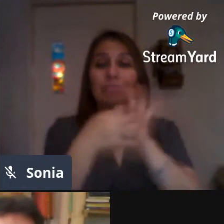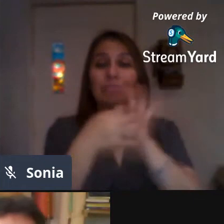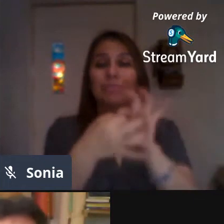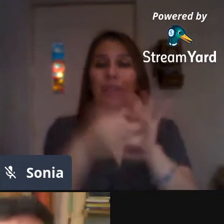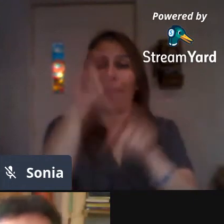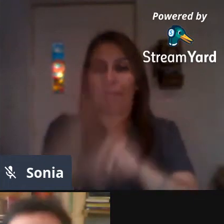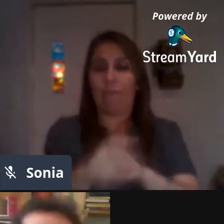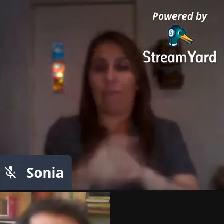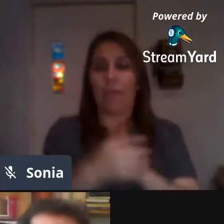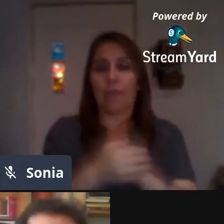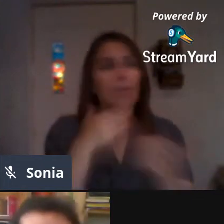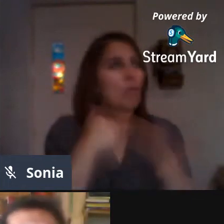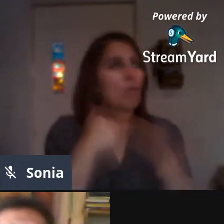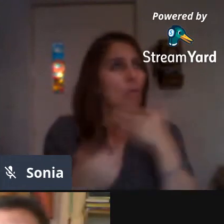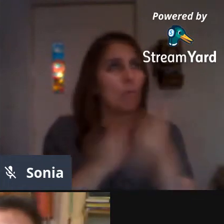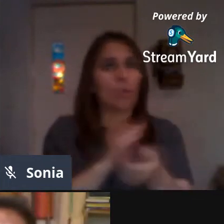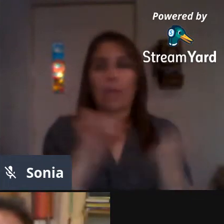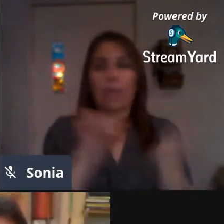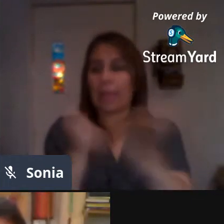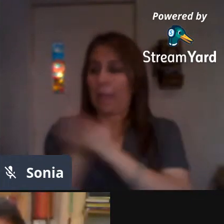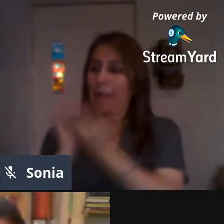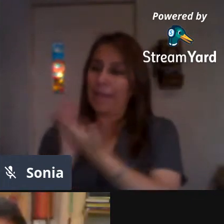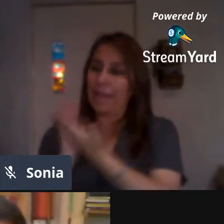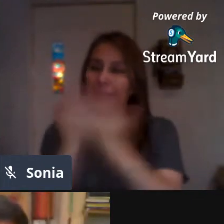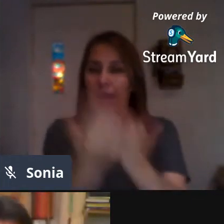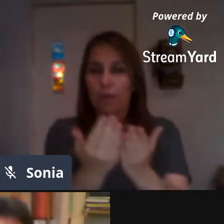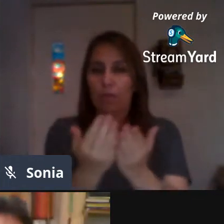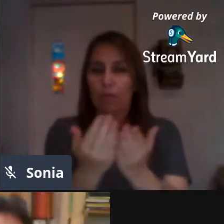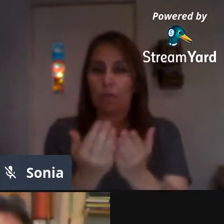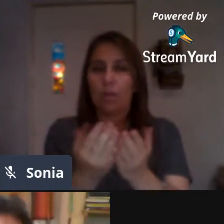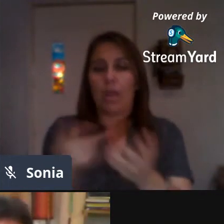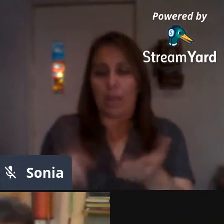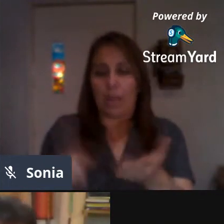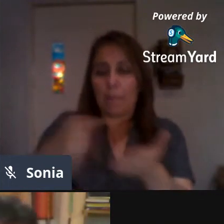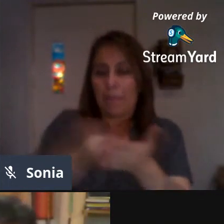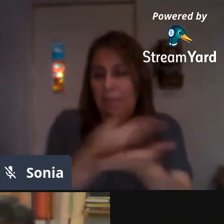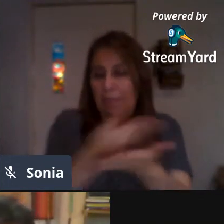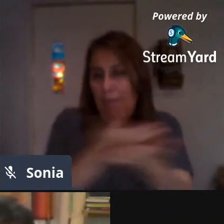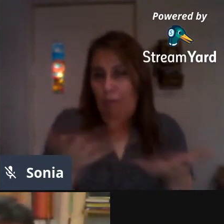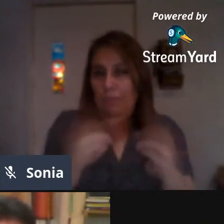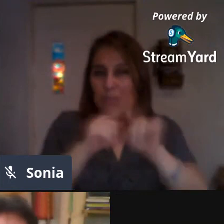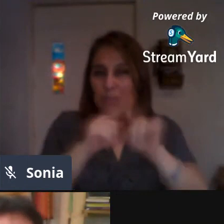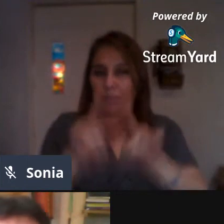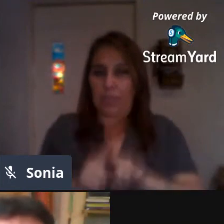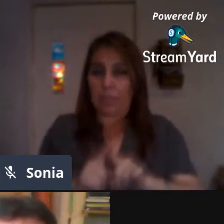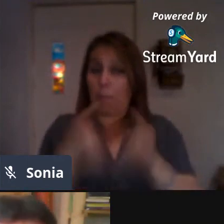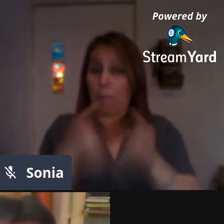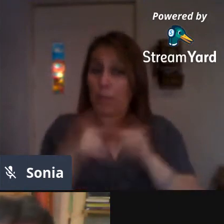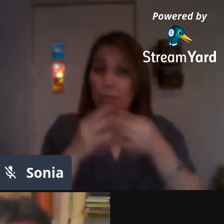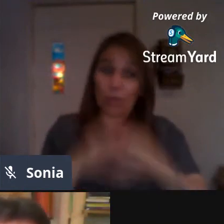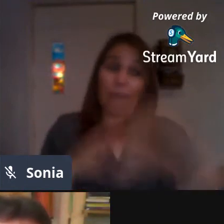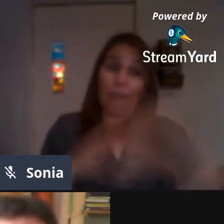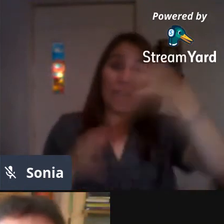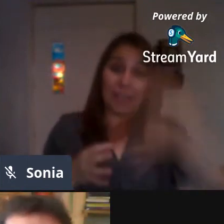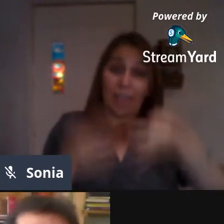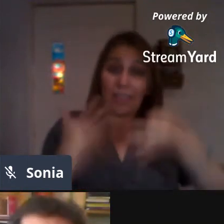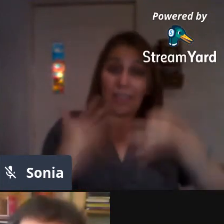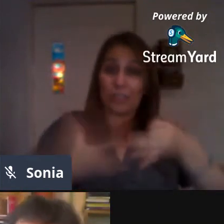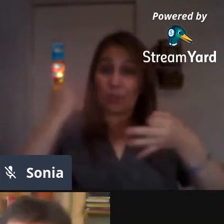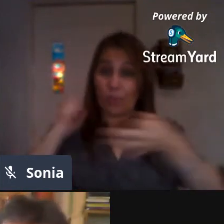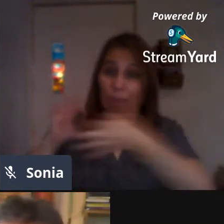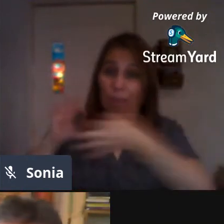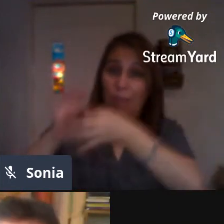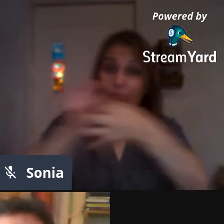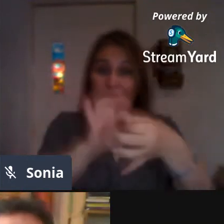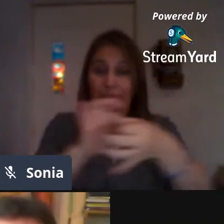literariamente esa estación que estará ligado a lo que llamamos una verdad histórica como texto mientras que el